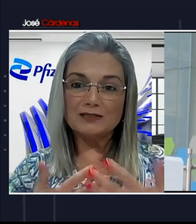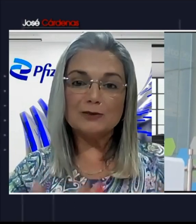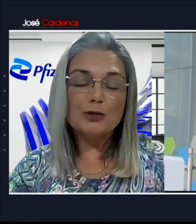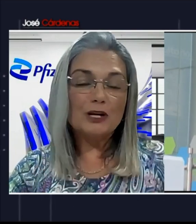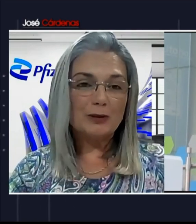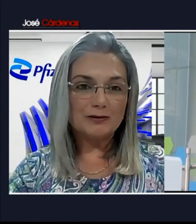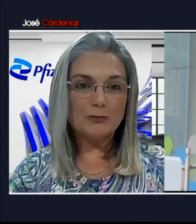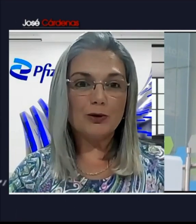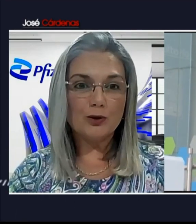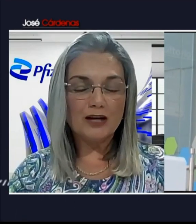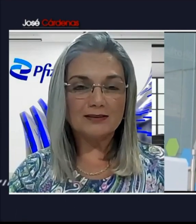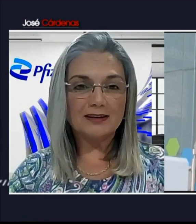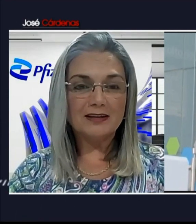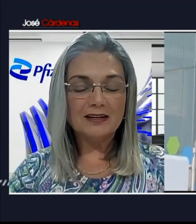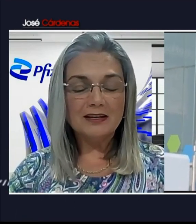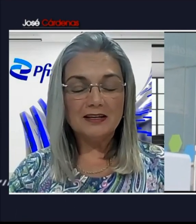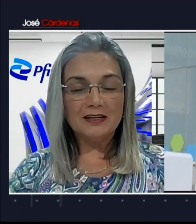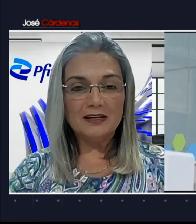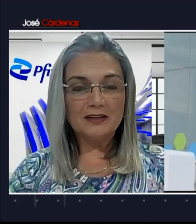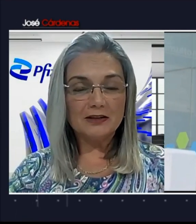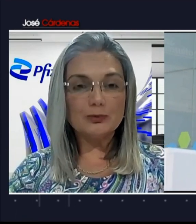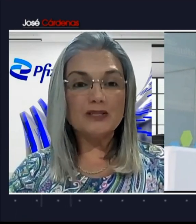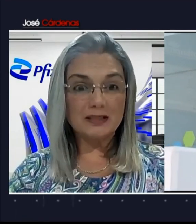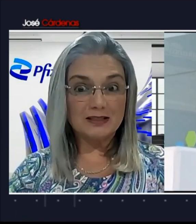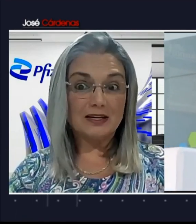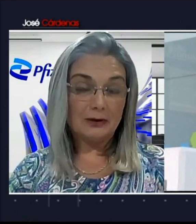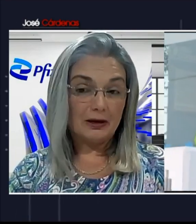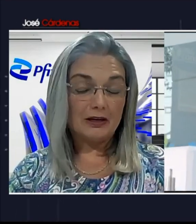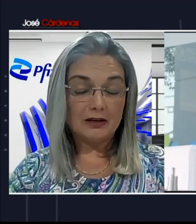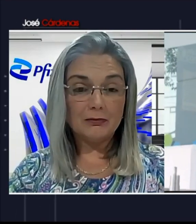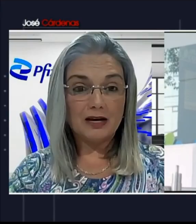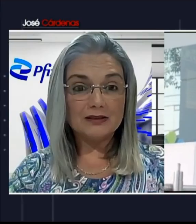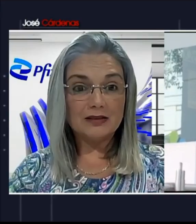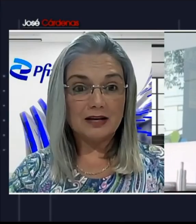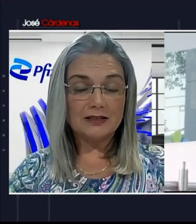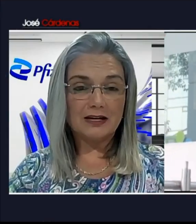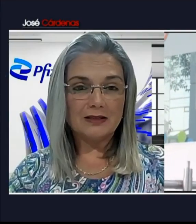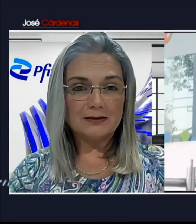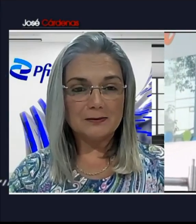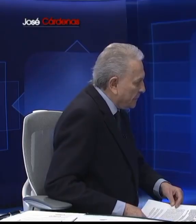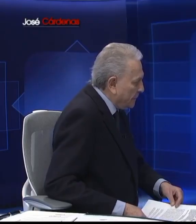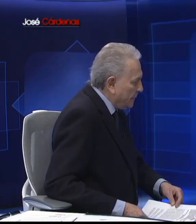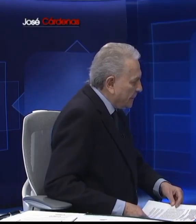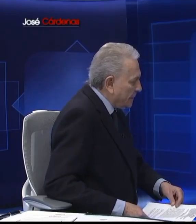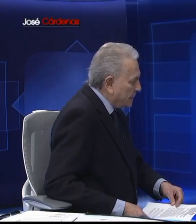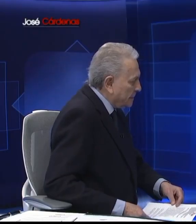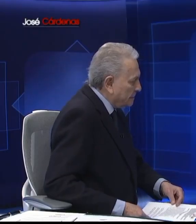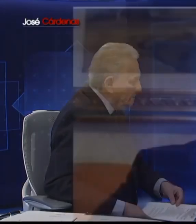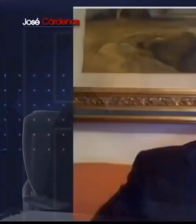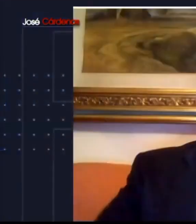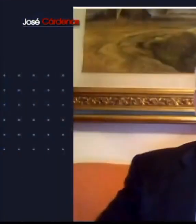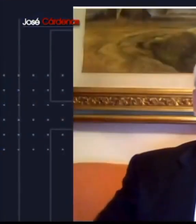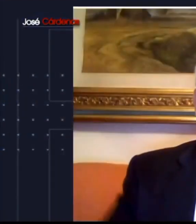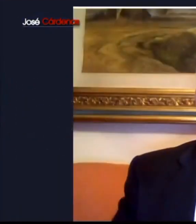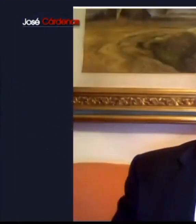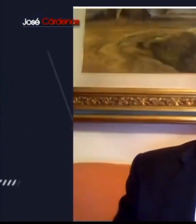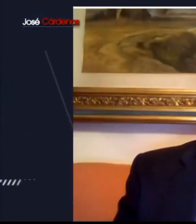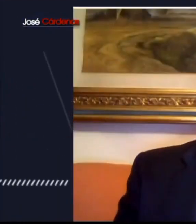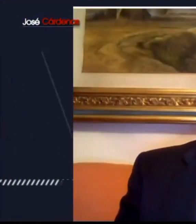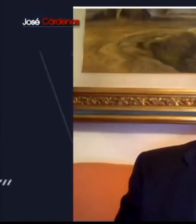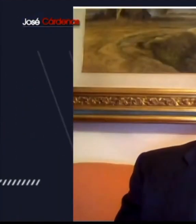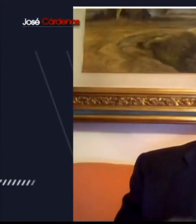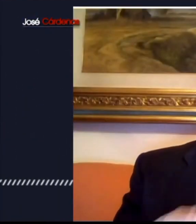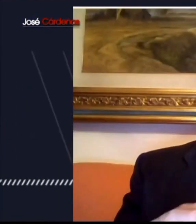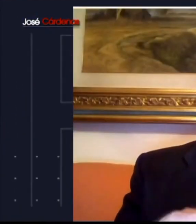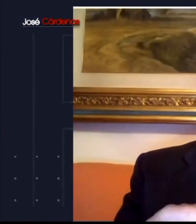en donde sí soy experta y puedo darte respuestas acertadas. Bueno, lo primero que diría es